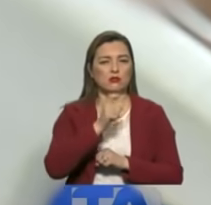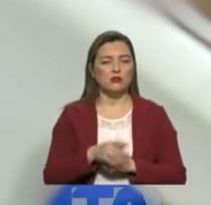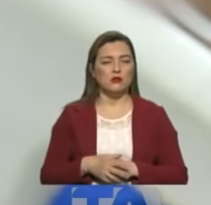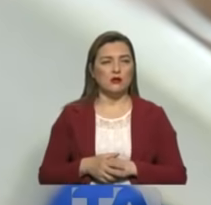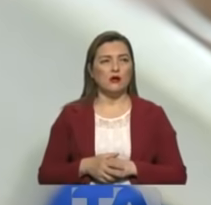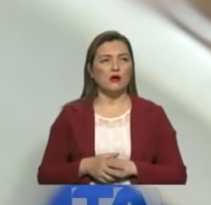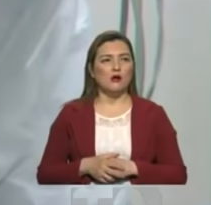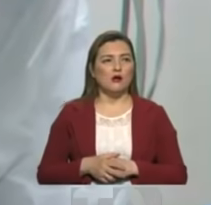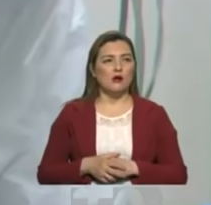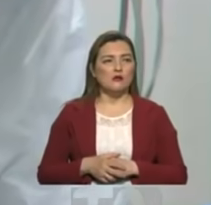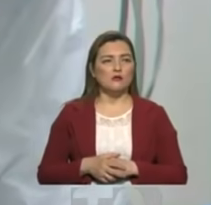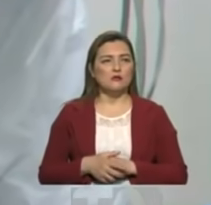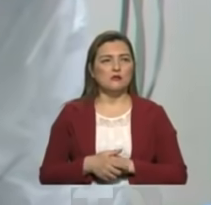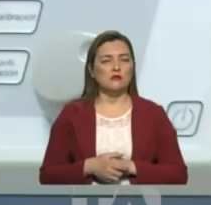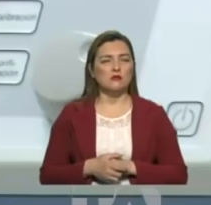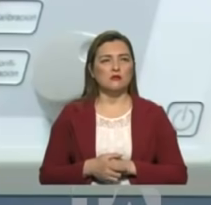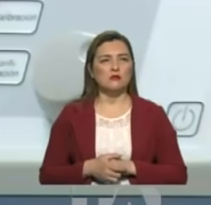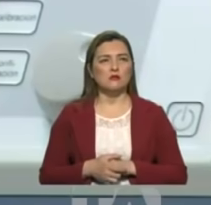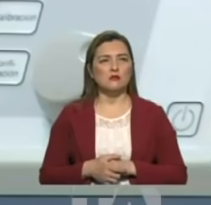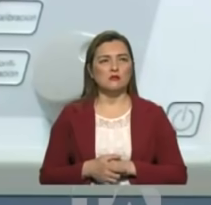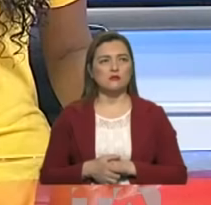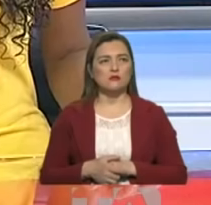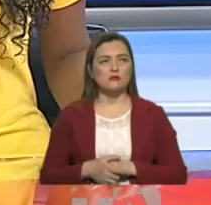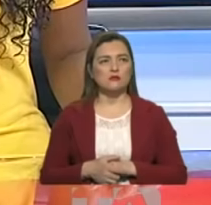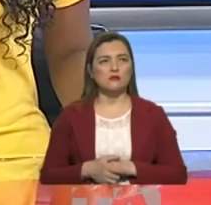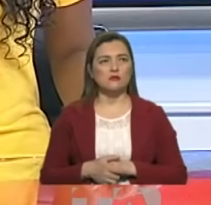frías y crueles. Dayana Monroy, 24 horas.